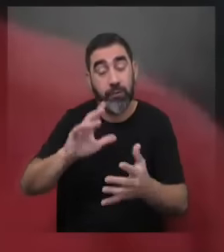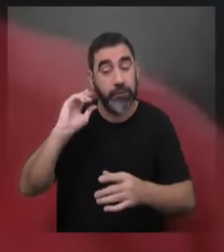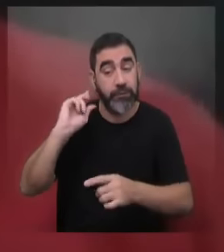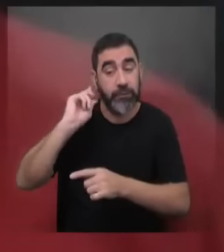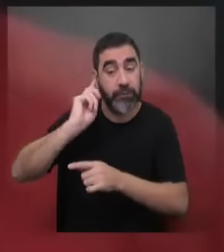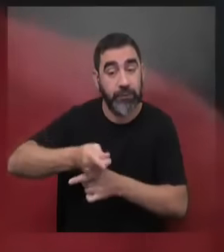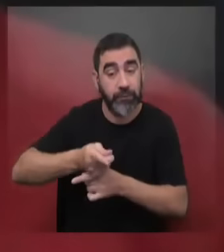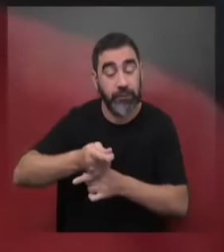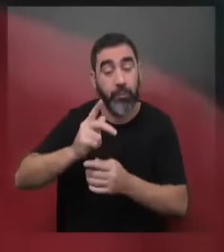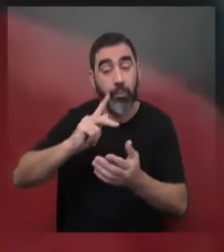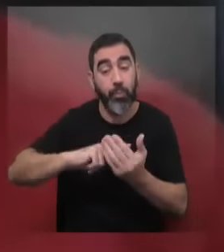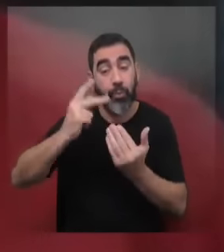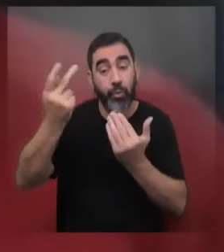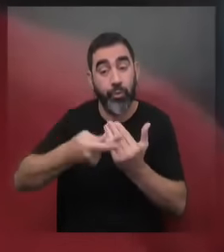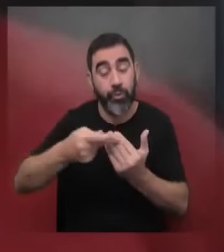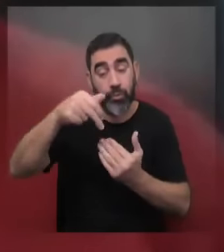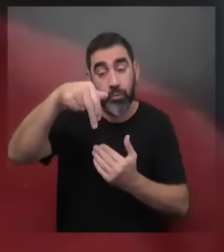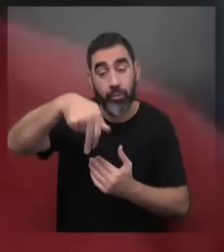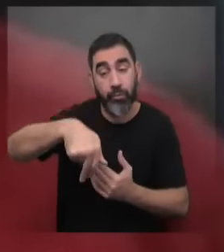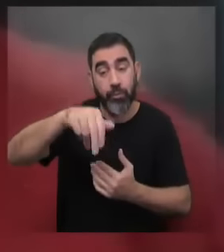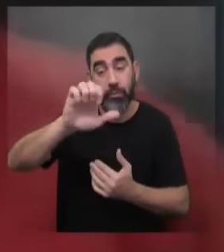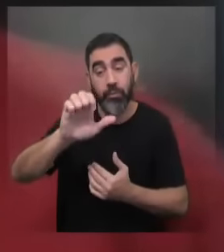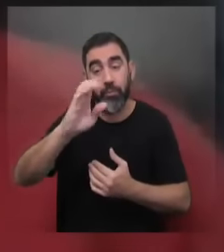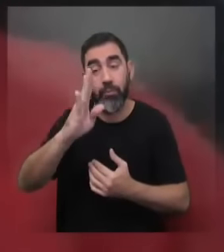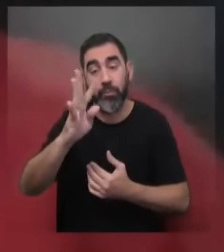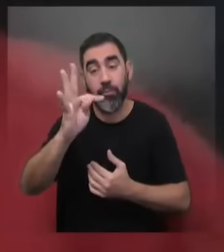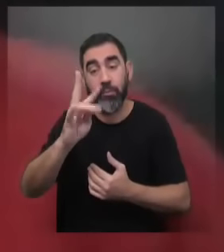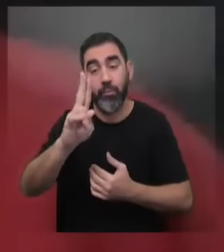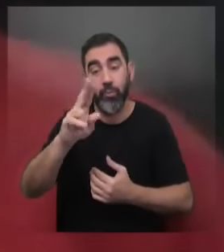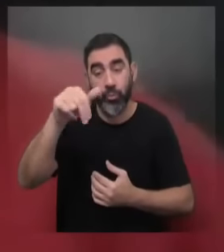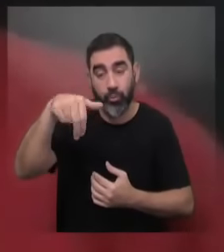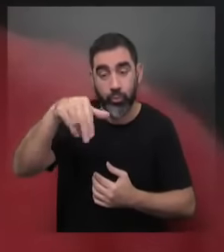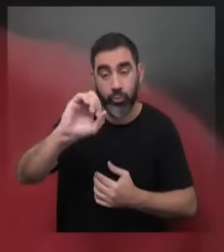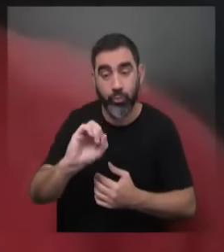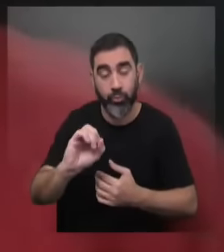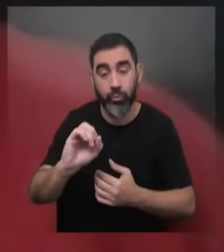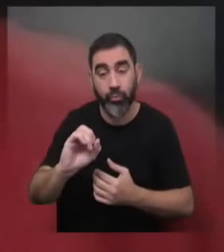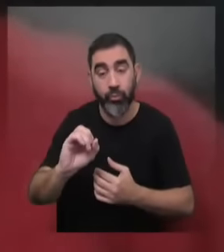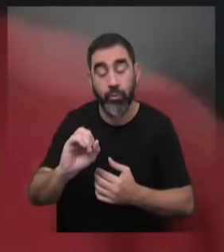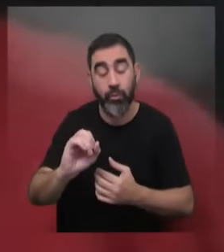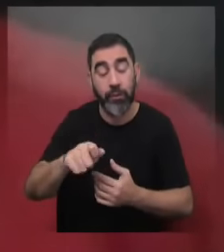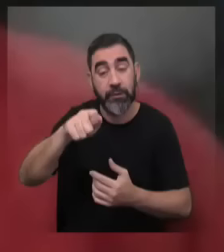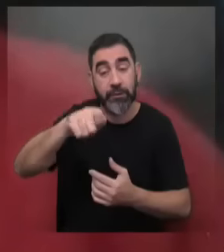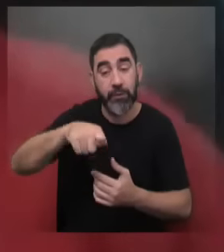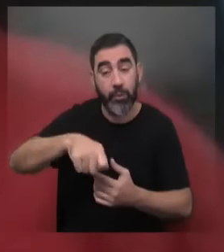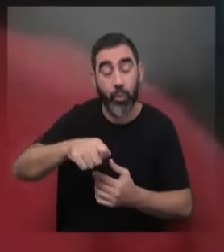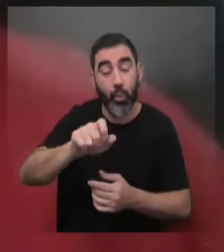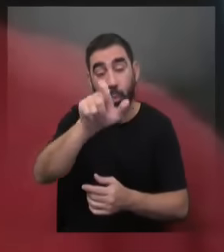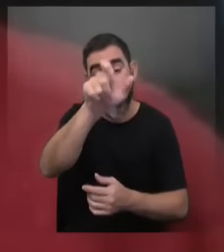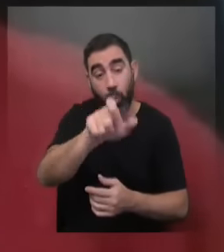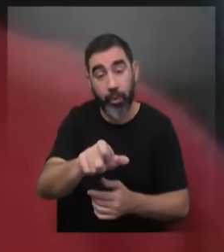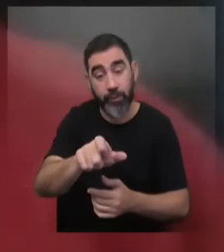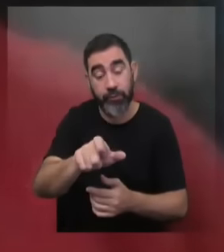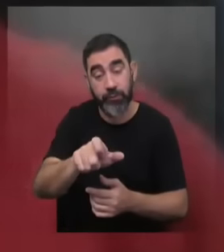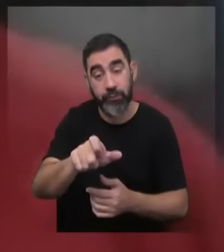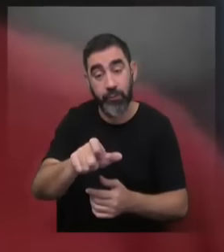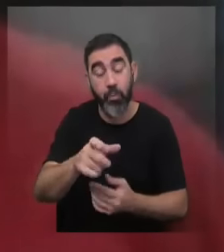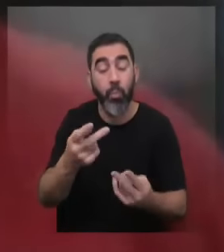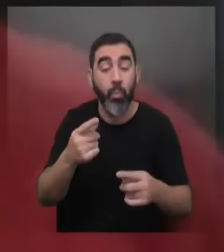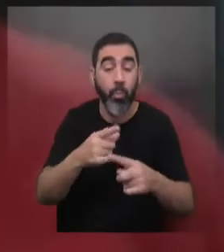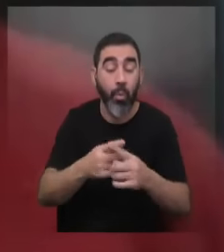en el caso del proyecto Neptuno una sentencia este del doctor recarey eh donde Bueno